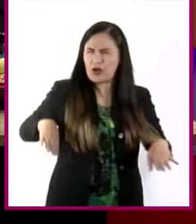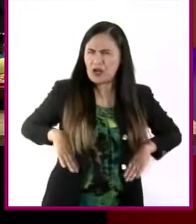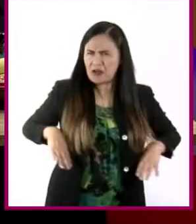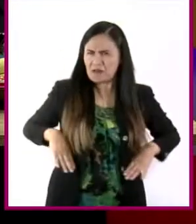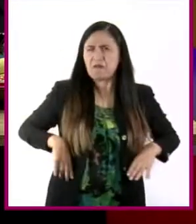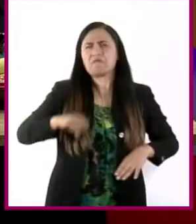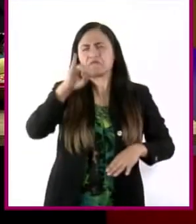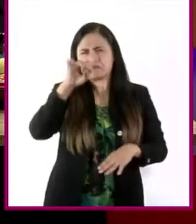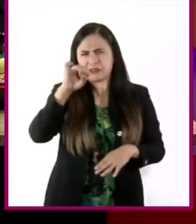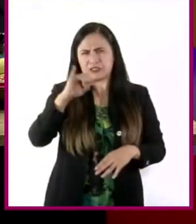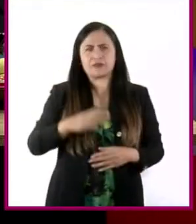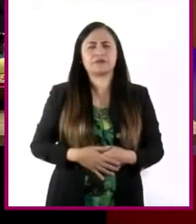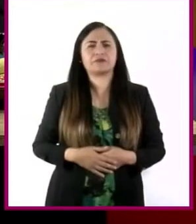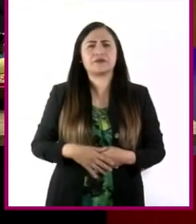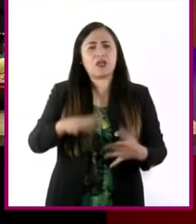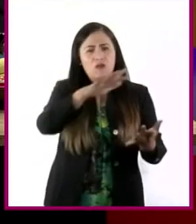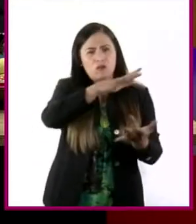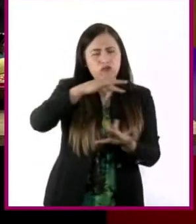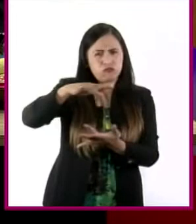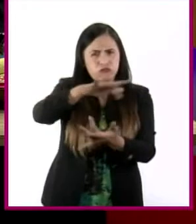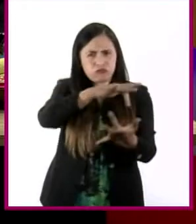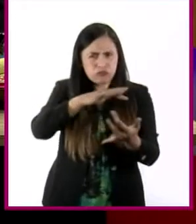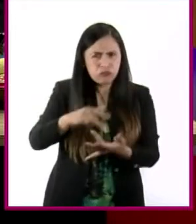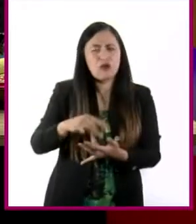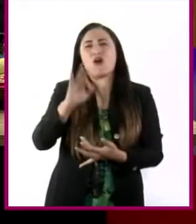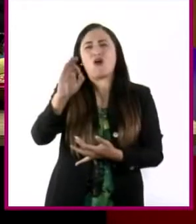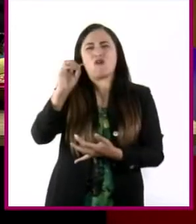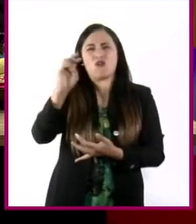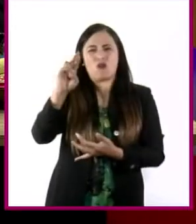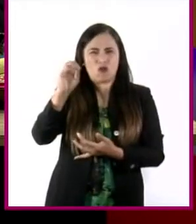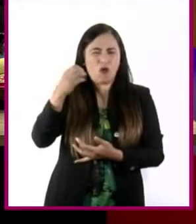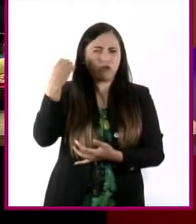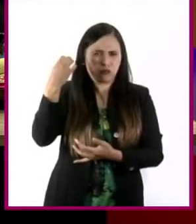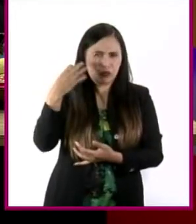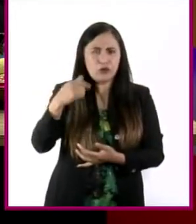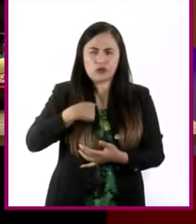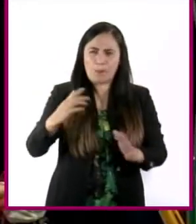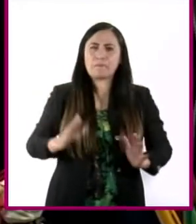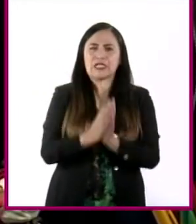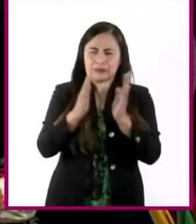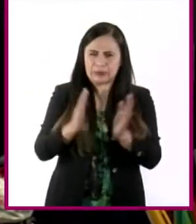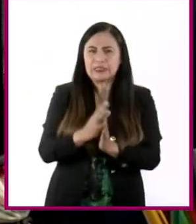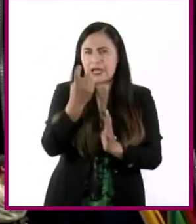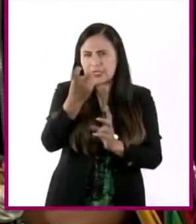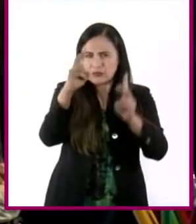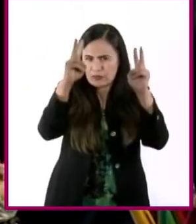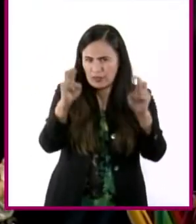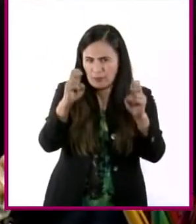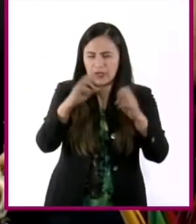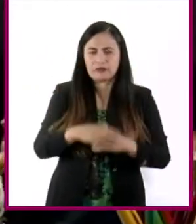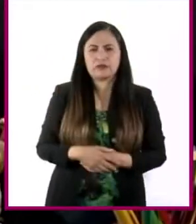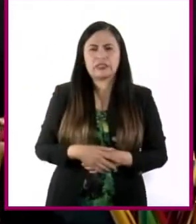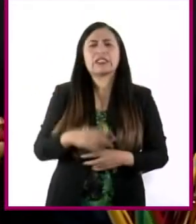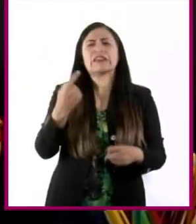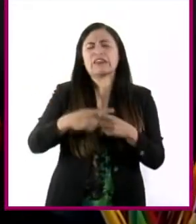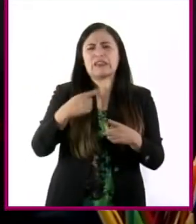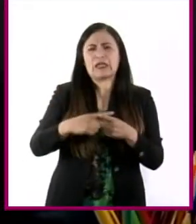ver, pues el foro en redes sociales en el que participaré abarca esta temática. Tengo una idea de quienes lo